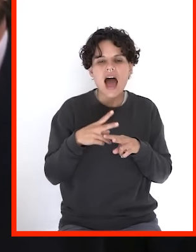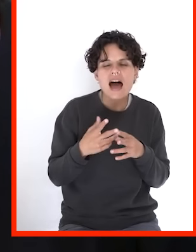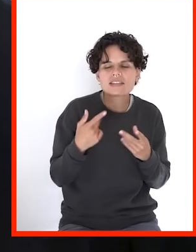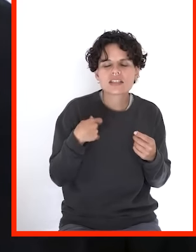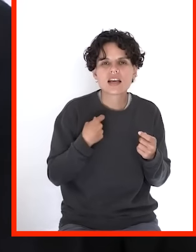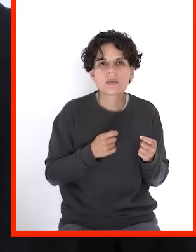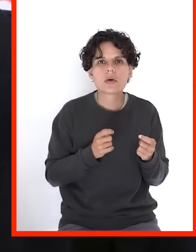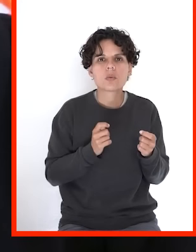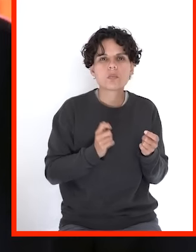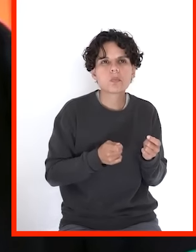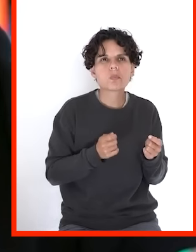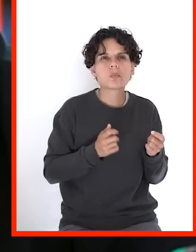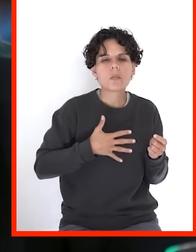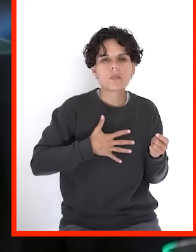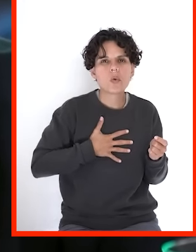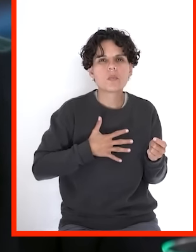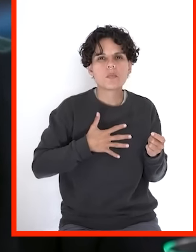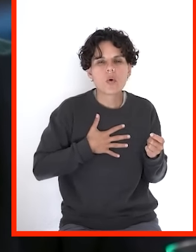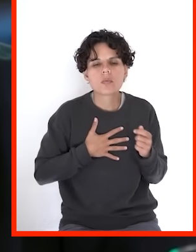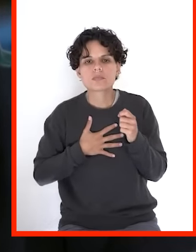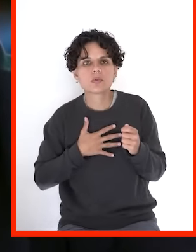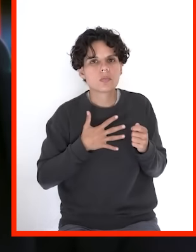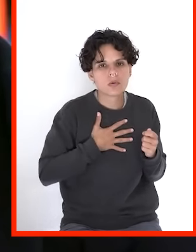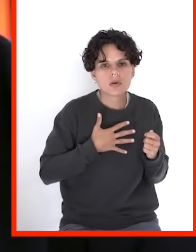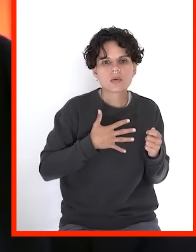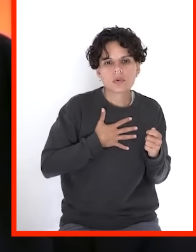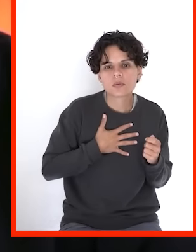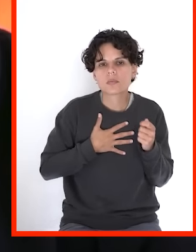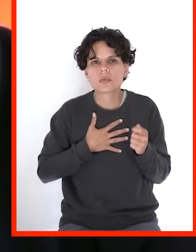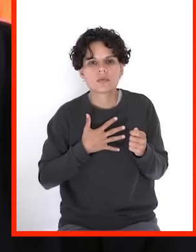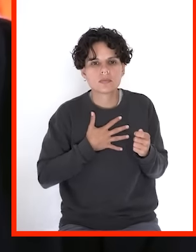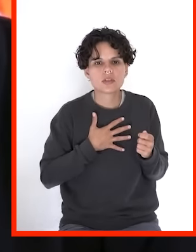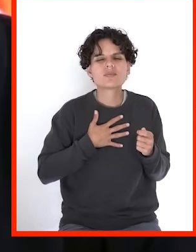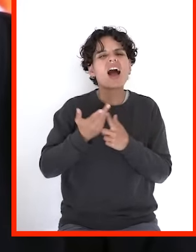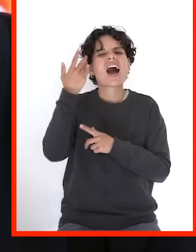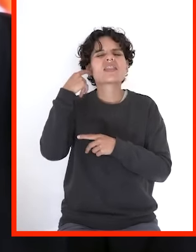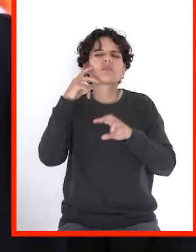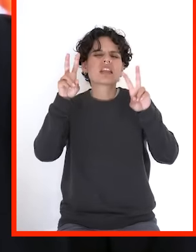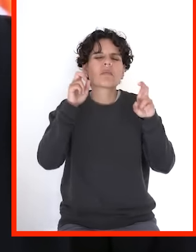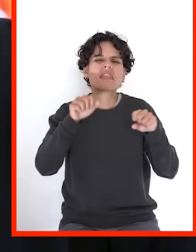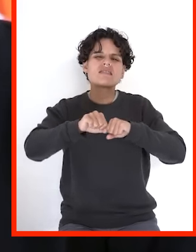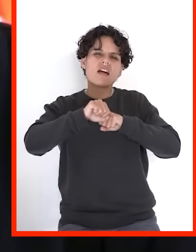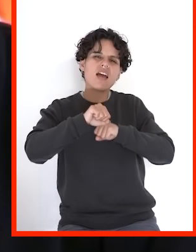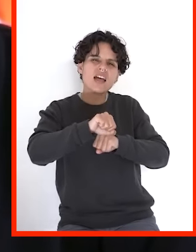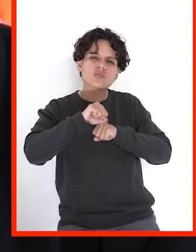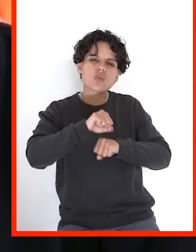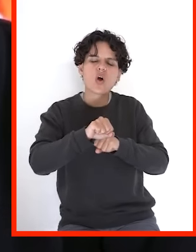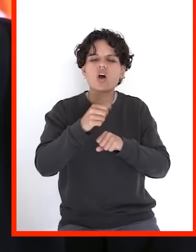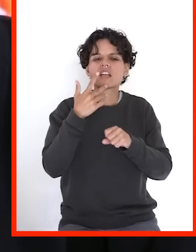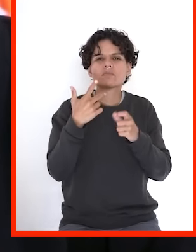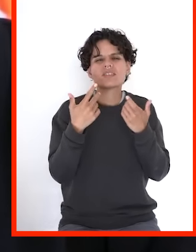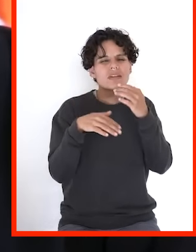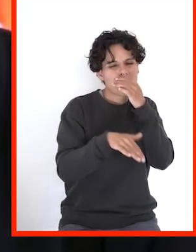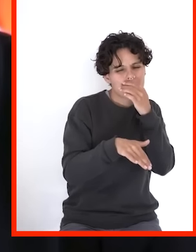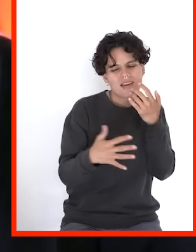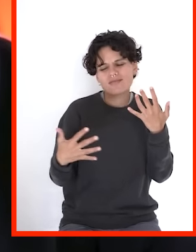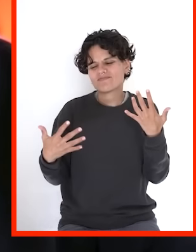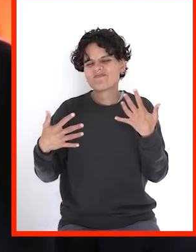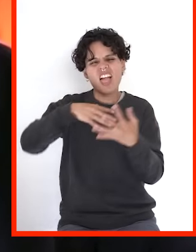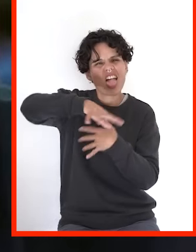ca. Porque antes era como el estigma del rapero con el tema del reggaetón, que cachai, que metíais como